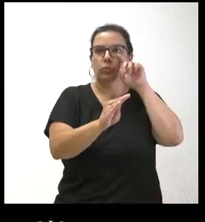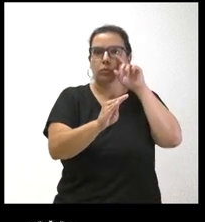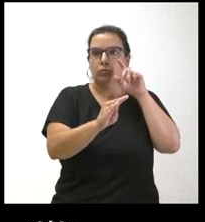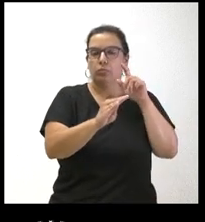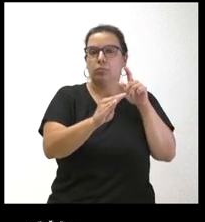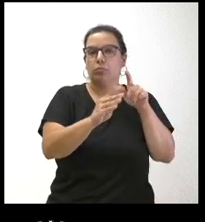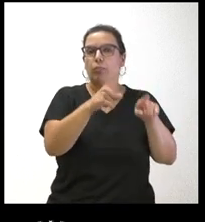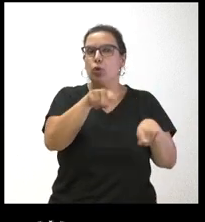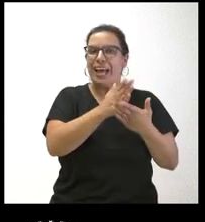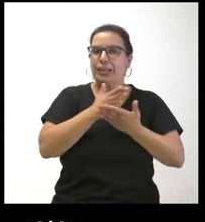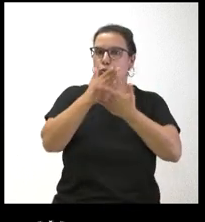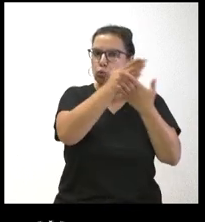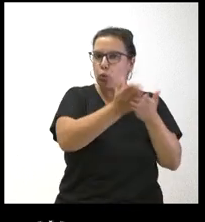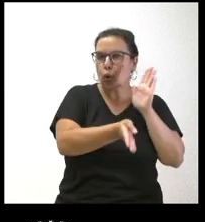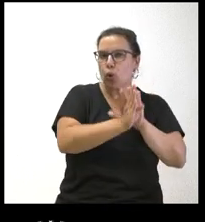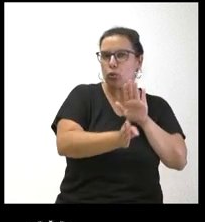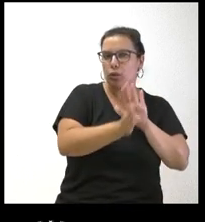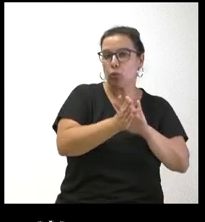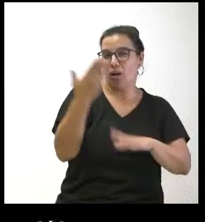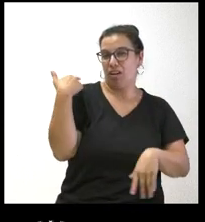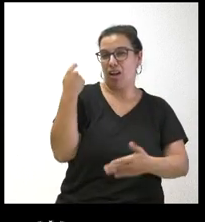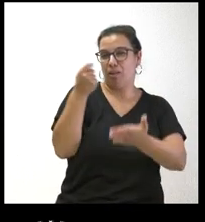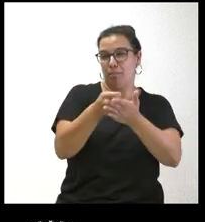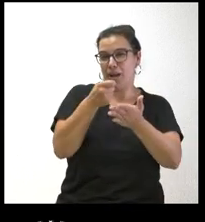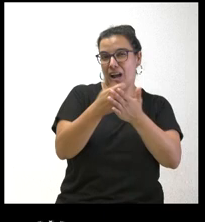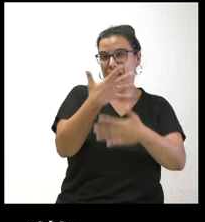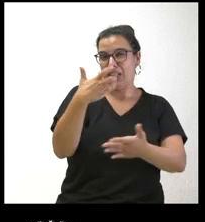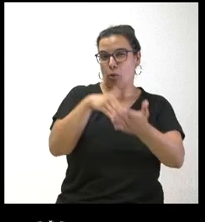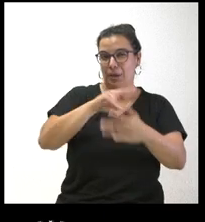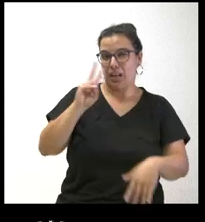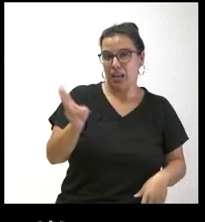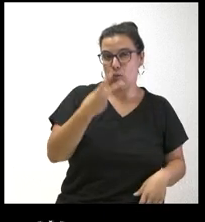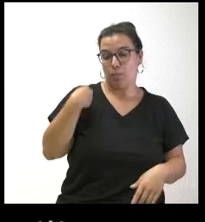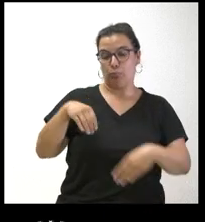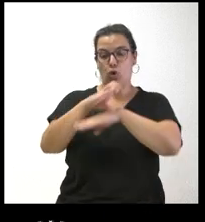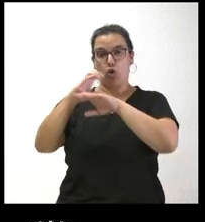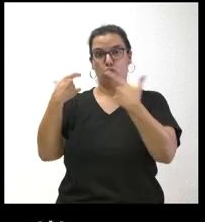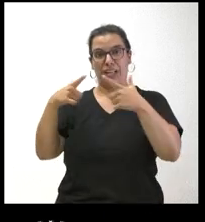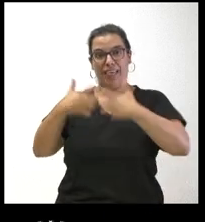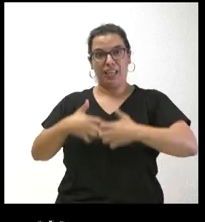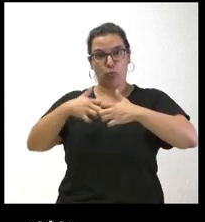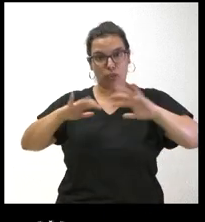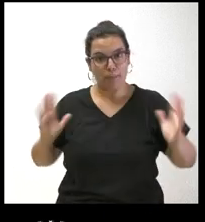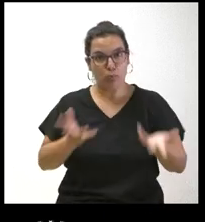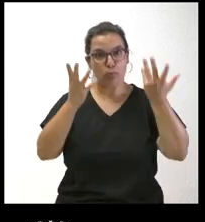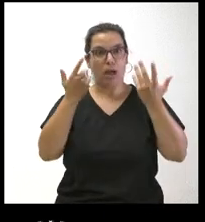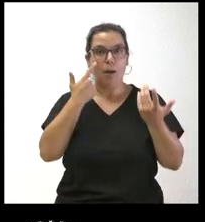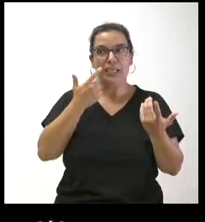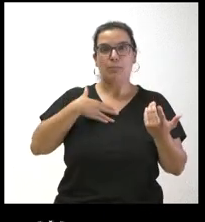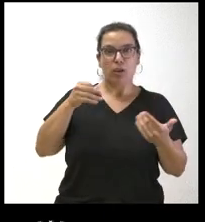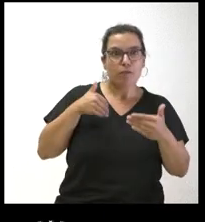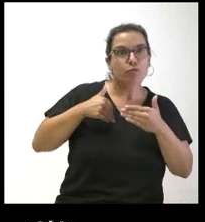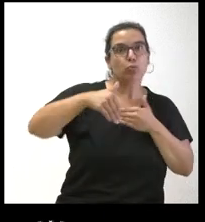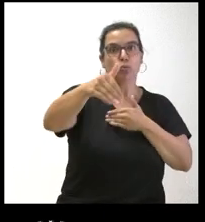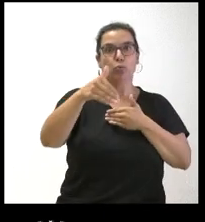ese estudio que costó 500.000 euros impulsado por la consejería de industria para ver si en algún momento